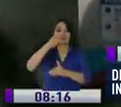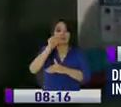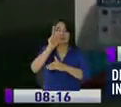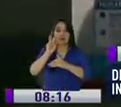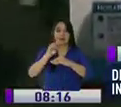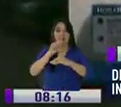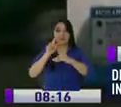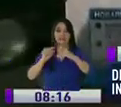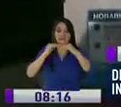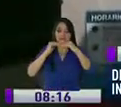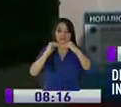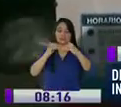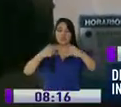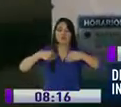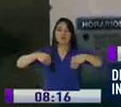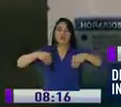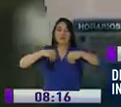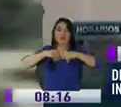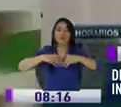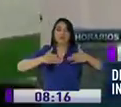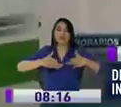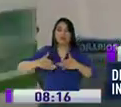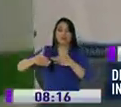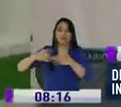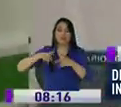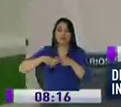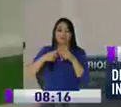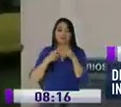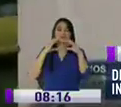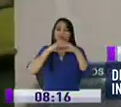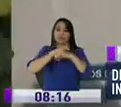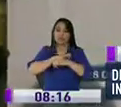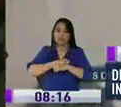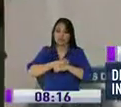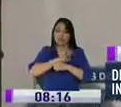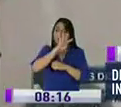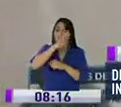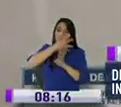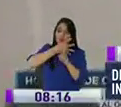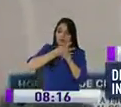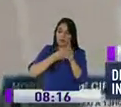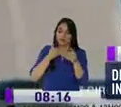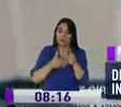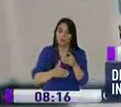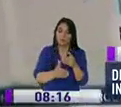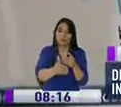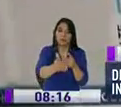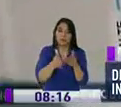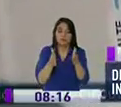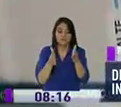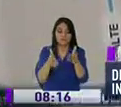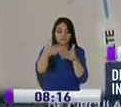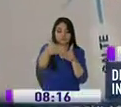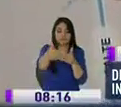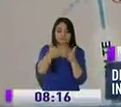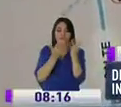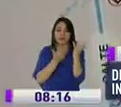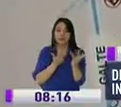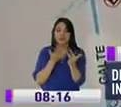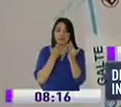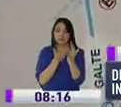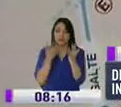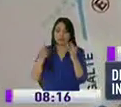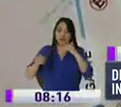haciendo un tratamiento de terreno a partir de hoy de la noche. Como tú dijiste, va a durar 4 meses, en espera de que en el momento que le toque